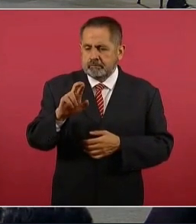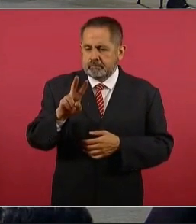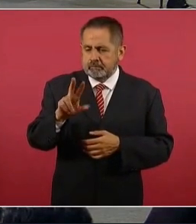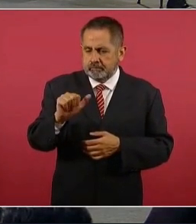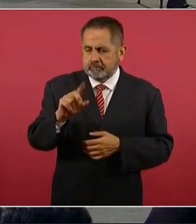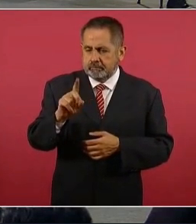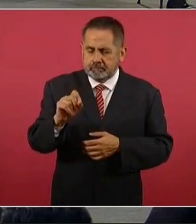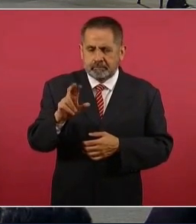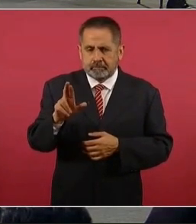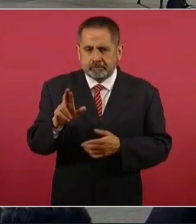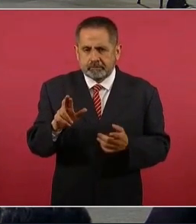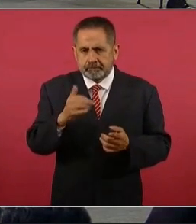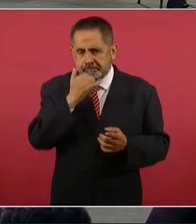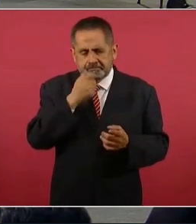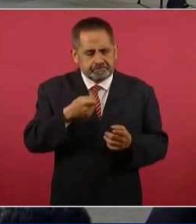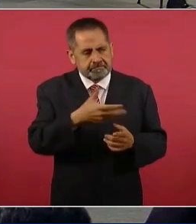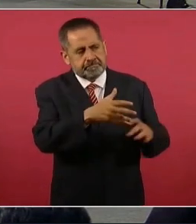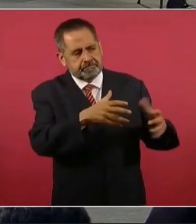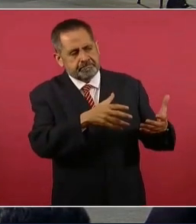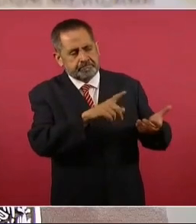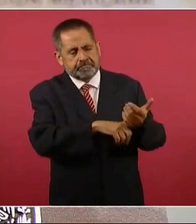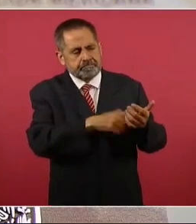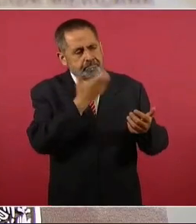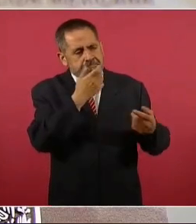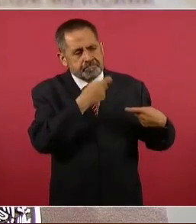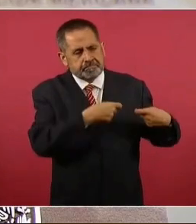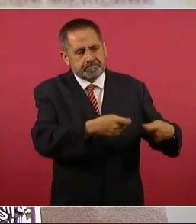Esos son conservadores.